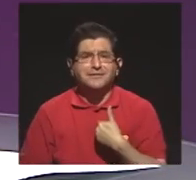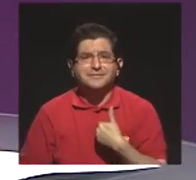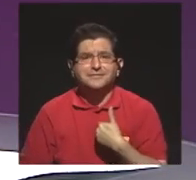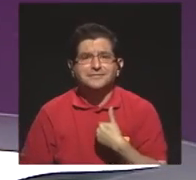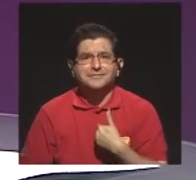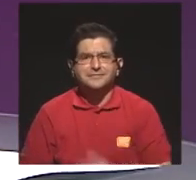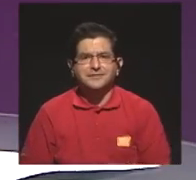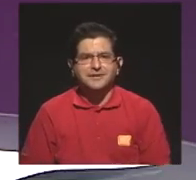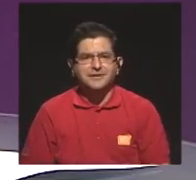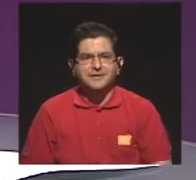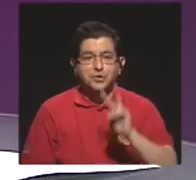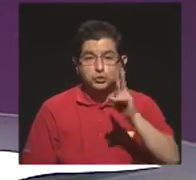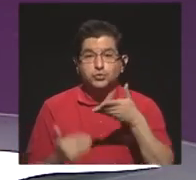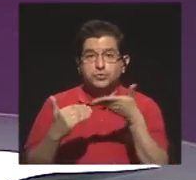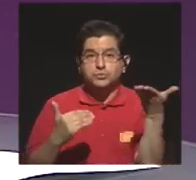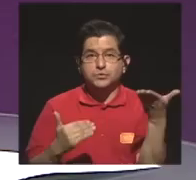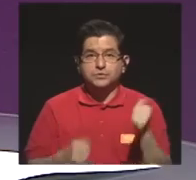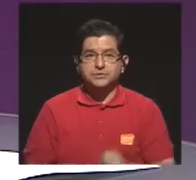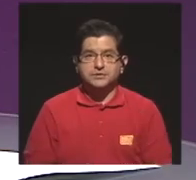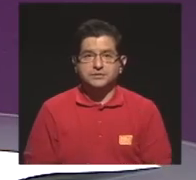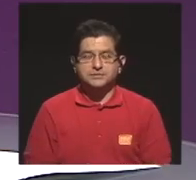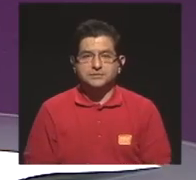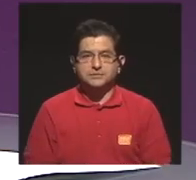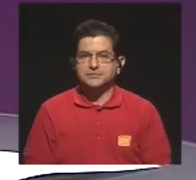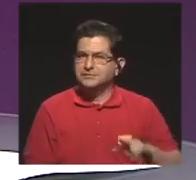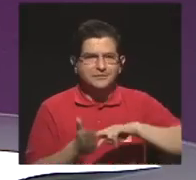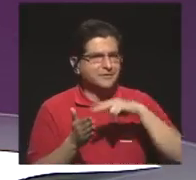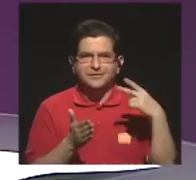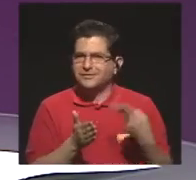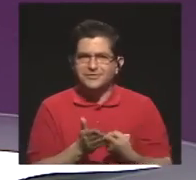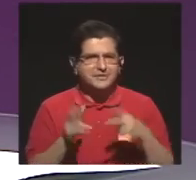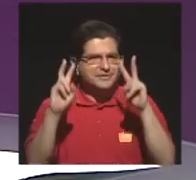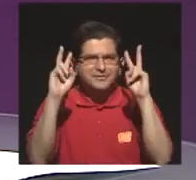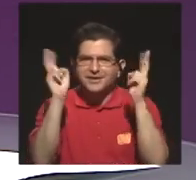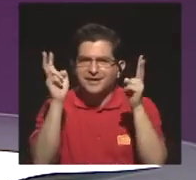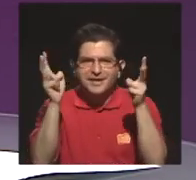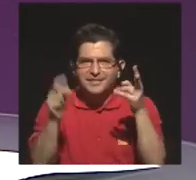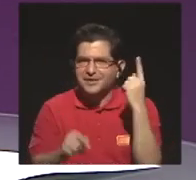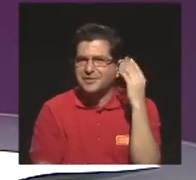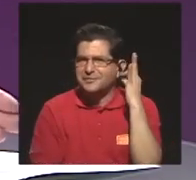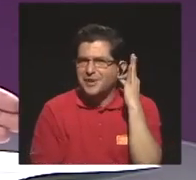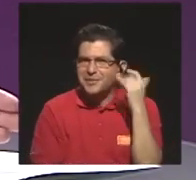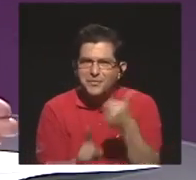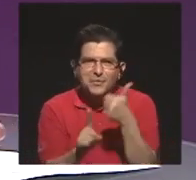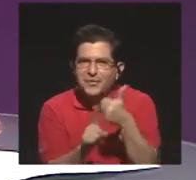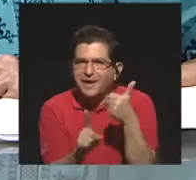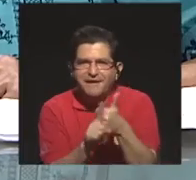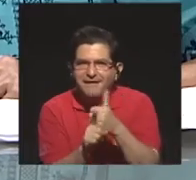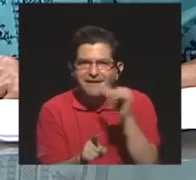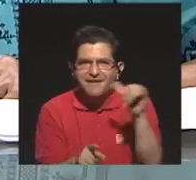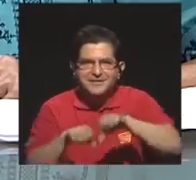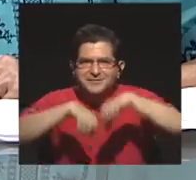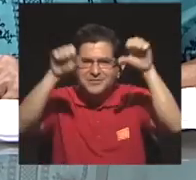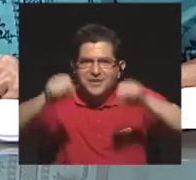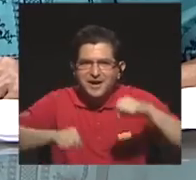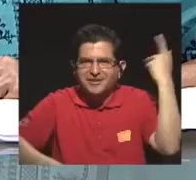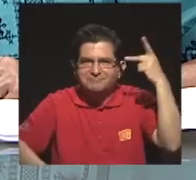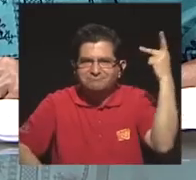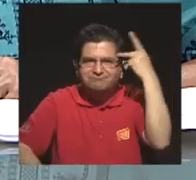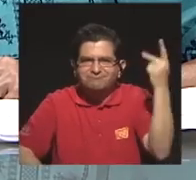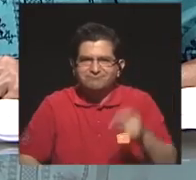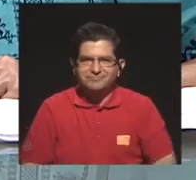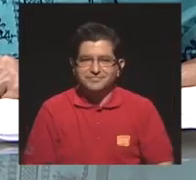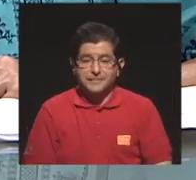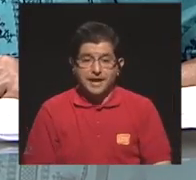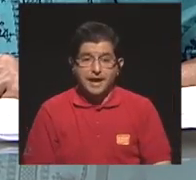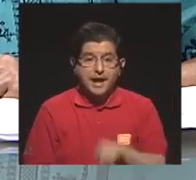Entonces, son como dos elementos. O sea, no es un tema solamente de las mujeres, es un tema también del sistema político, que